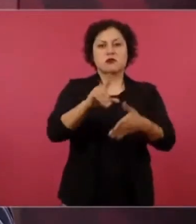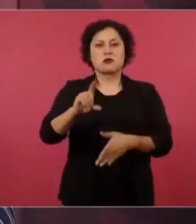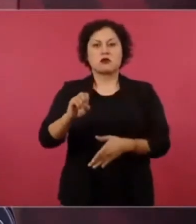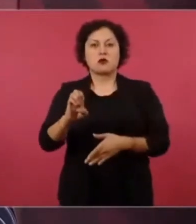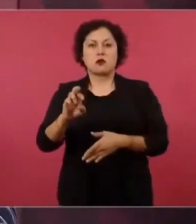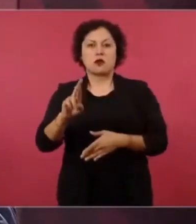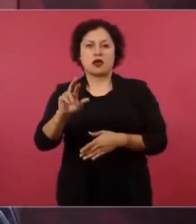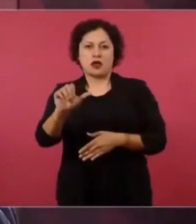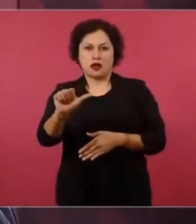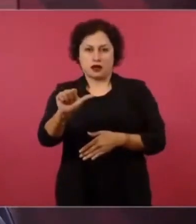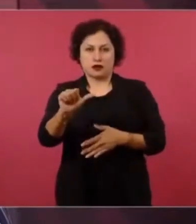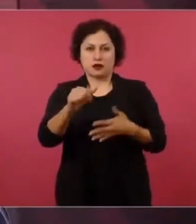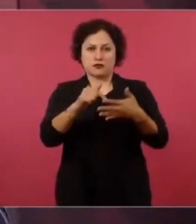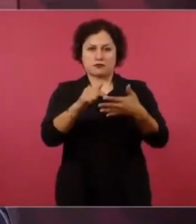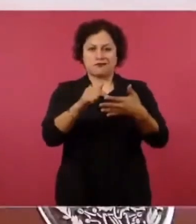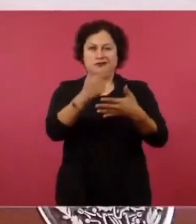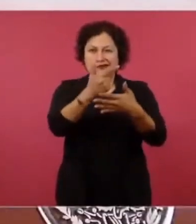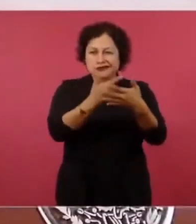pero creo que en el lugar 10.